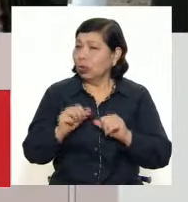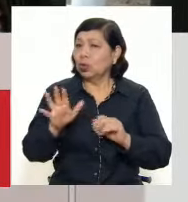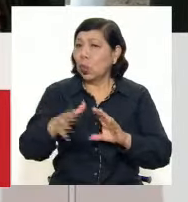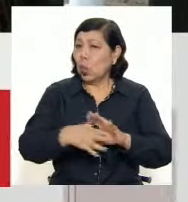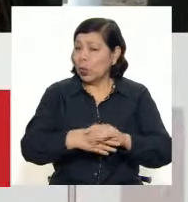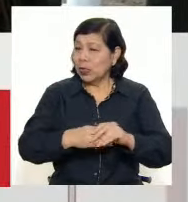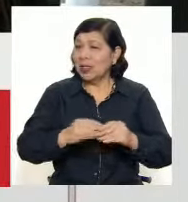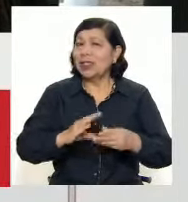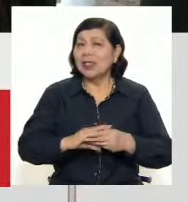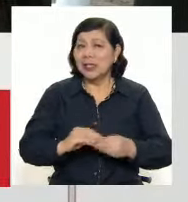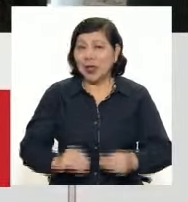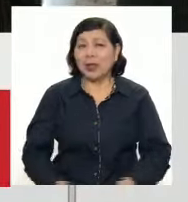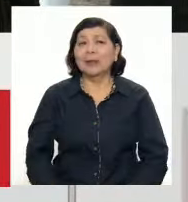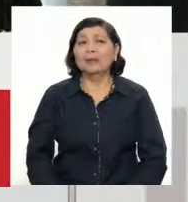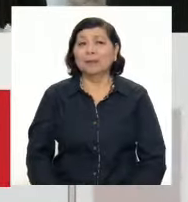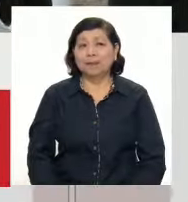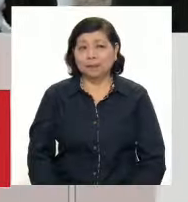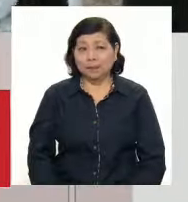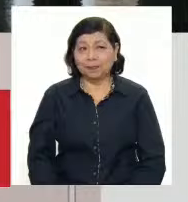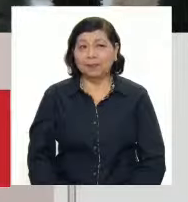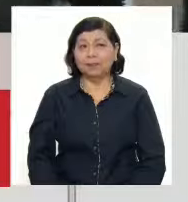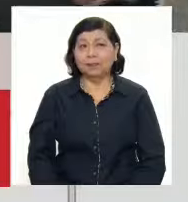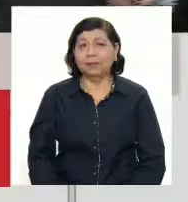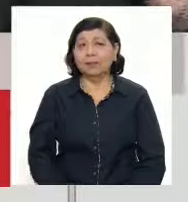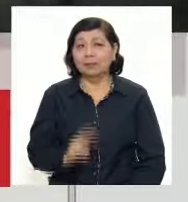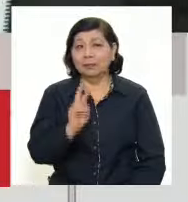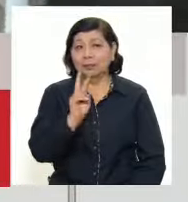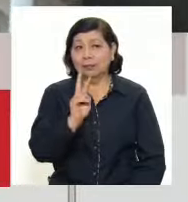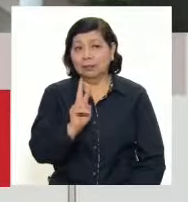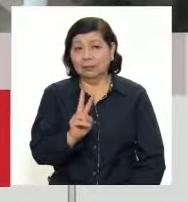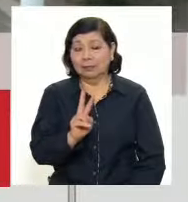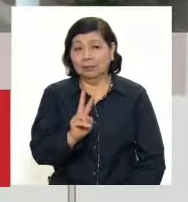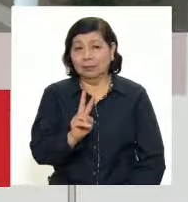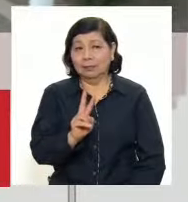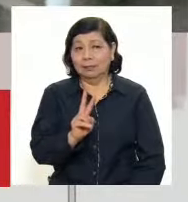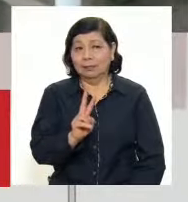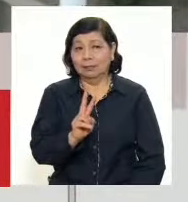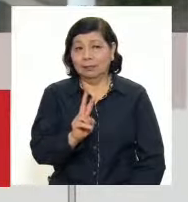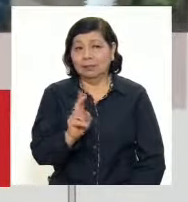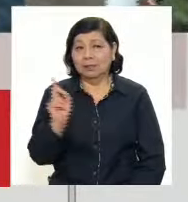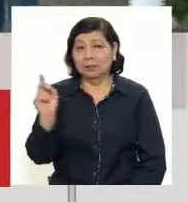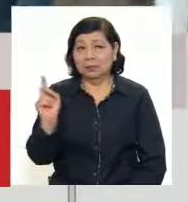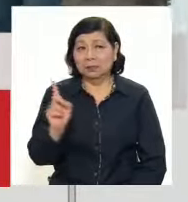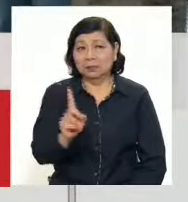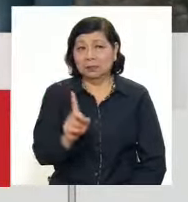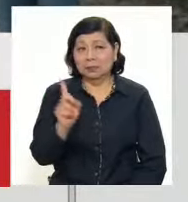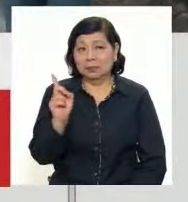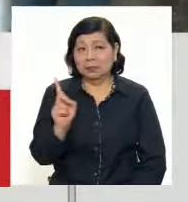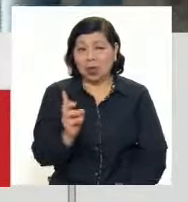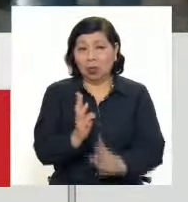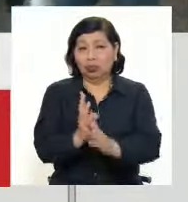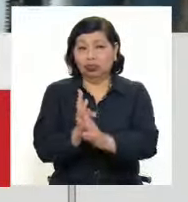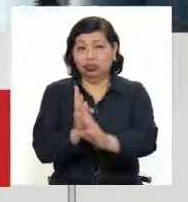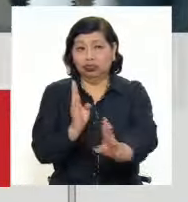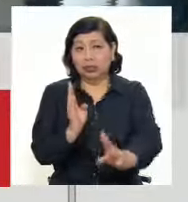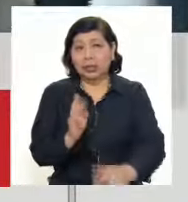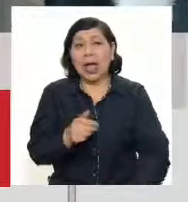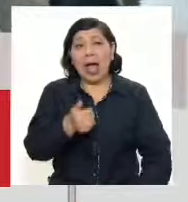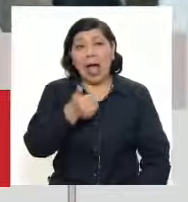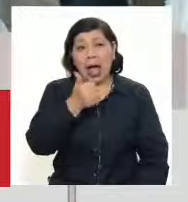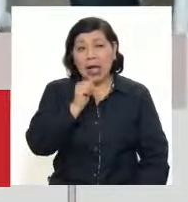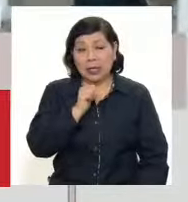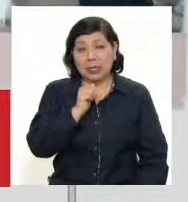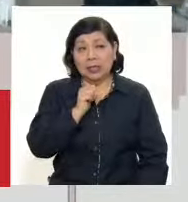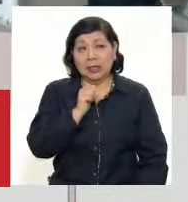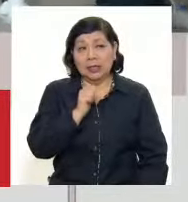historia. Ok, muchísimas gracias. Compañeras, vamos a visualizar, ya se están formando largas colas también. El día de